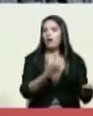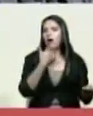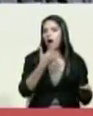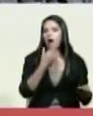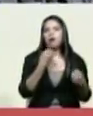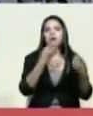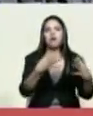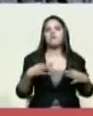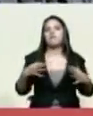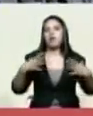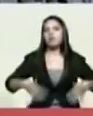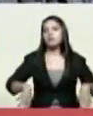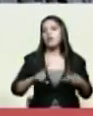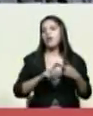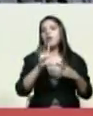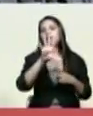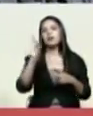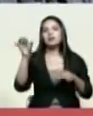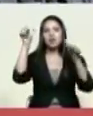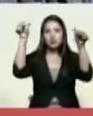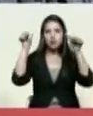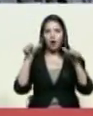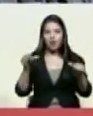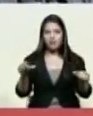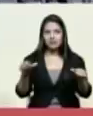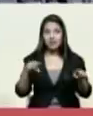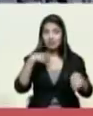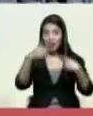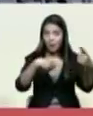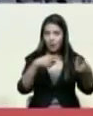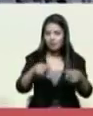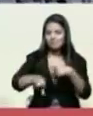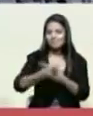dar 1000 franelas, te voy a dar 500 afiches. Se los van a cobrar.